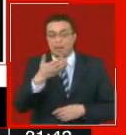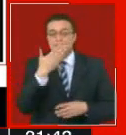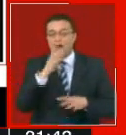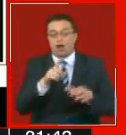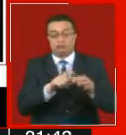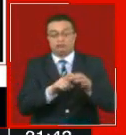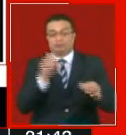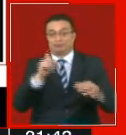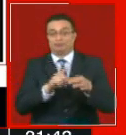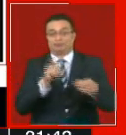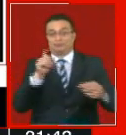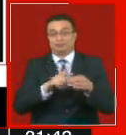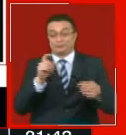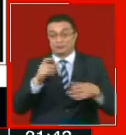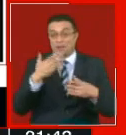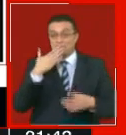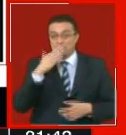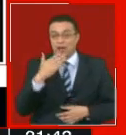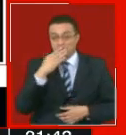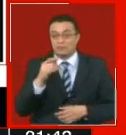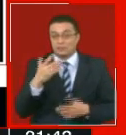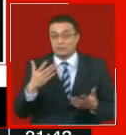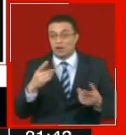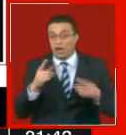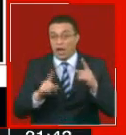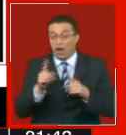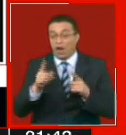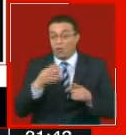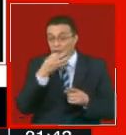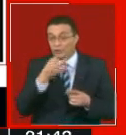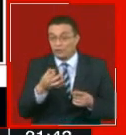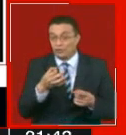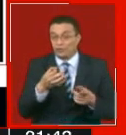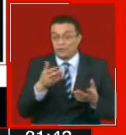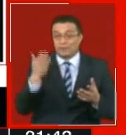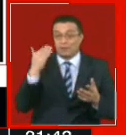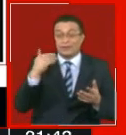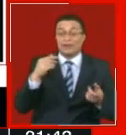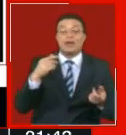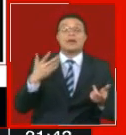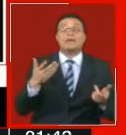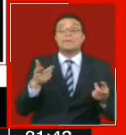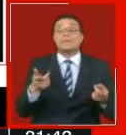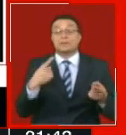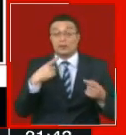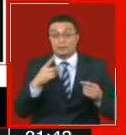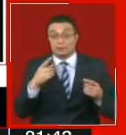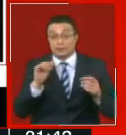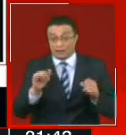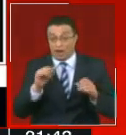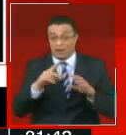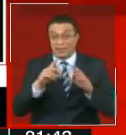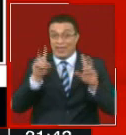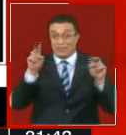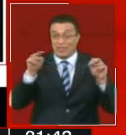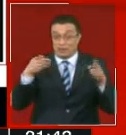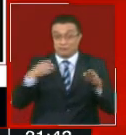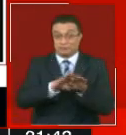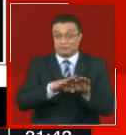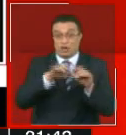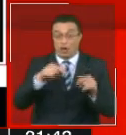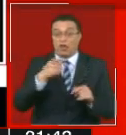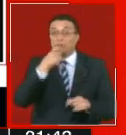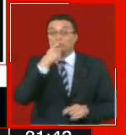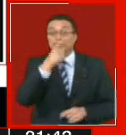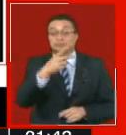salirse de la Corte Internacional de Justicia y del pacto efectivamente que lo sustenta el pacto ota se despeja ese tema Entonces porque si estamos